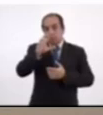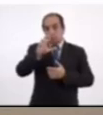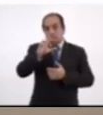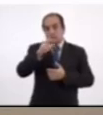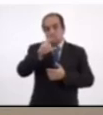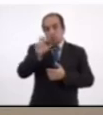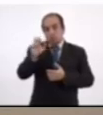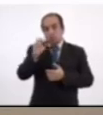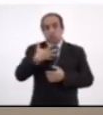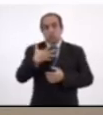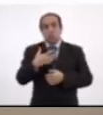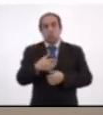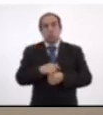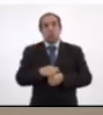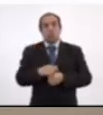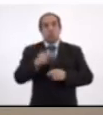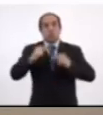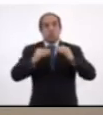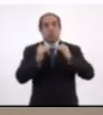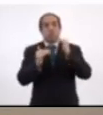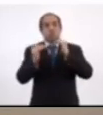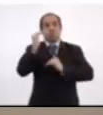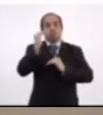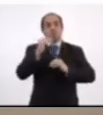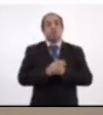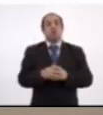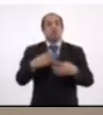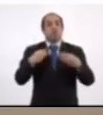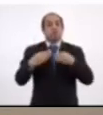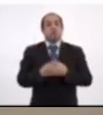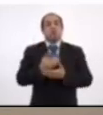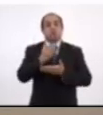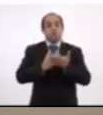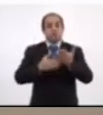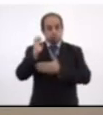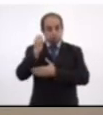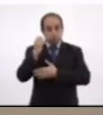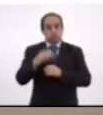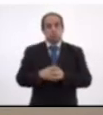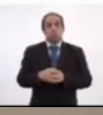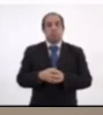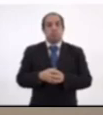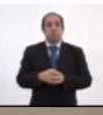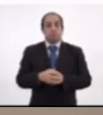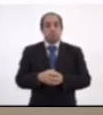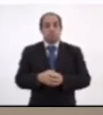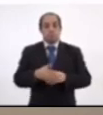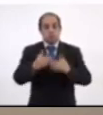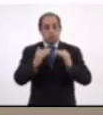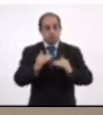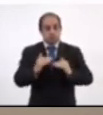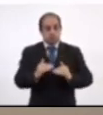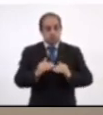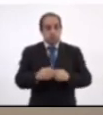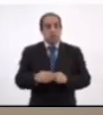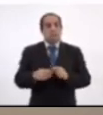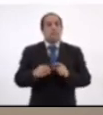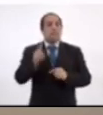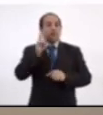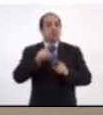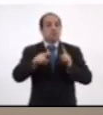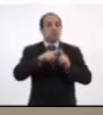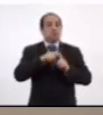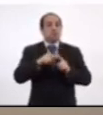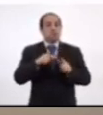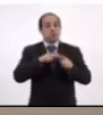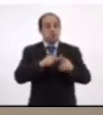tener en el punto más alto de la pandemia a mediados de enero de este año. Siguiente. Siguiente, pruebas y positividad. Ha seguido bajando